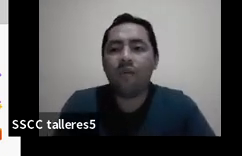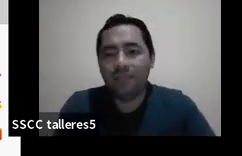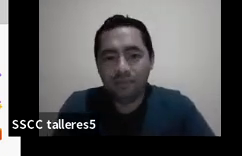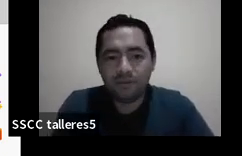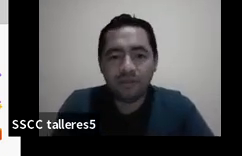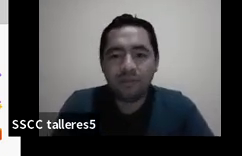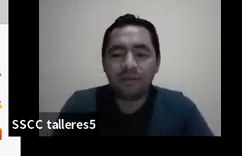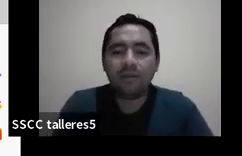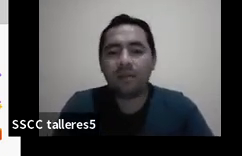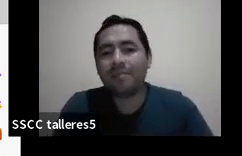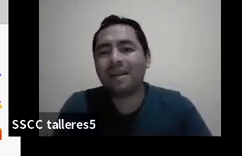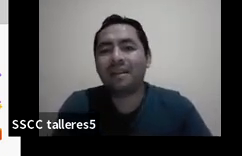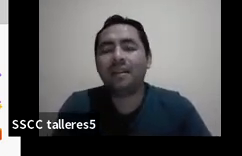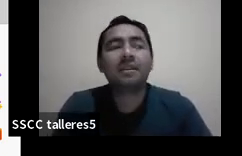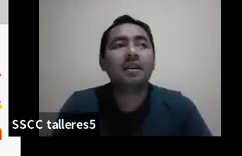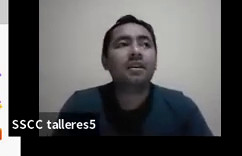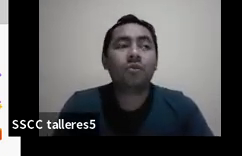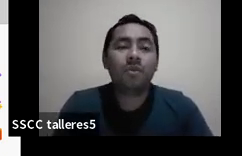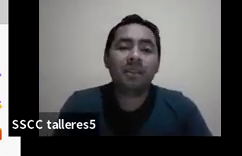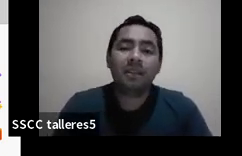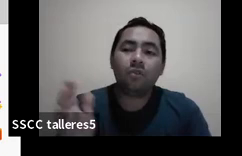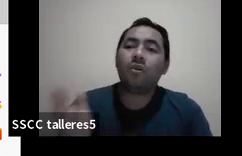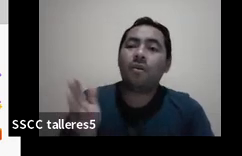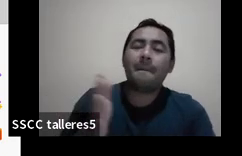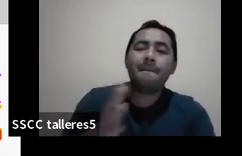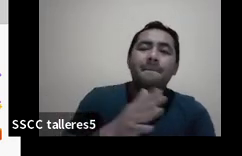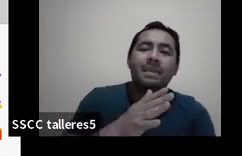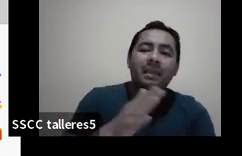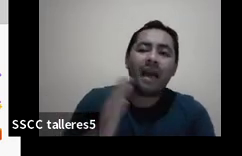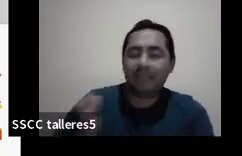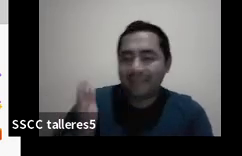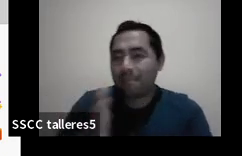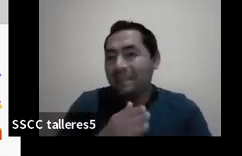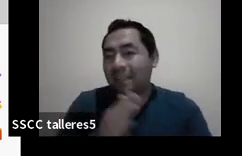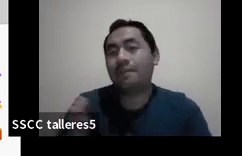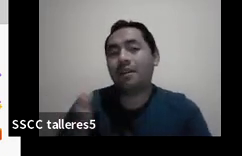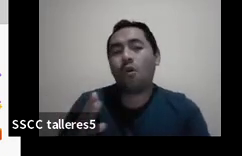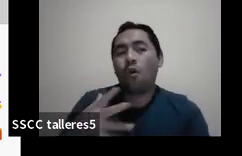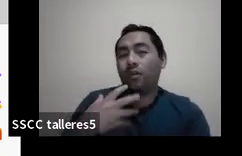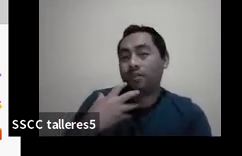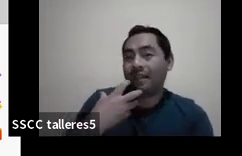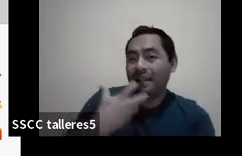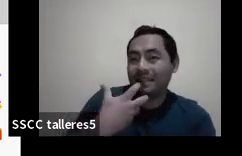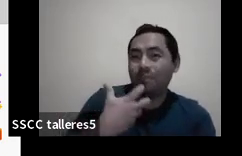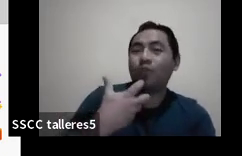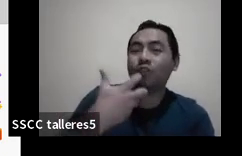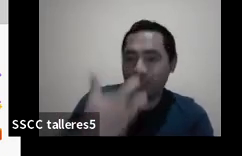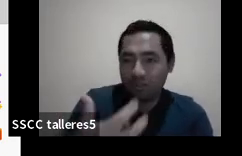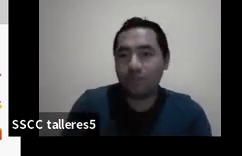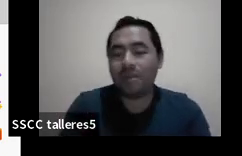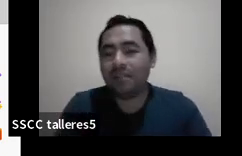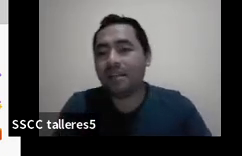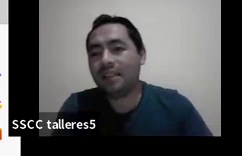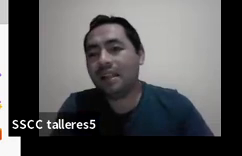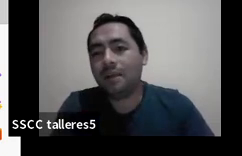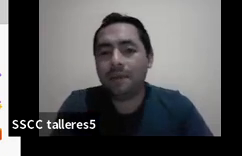de la audición también, ¿no? A temprana edad. Y usualmente es cuando, antes de aprender a hablar o cuando están en ese